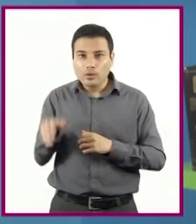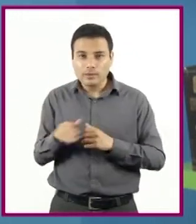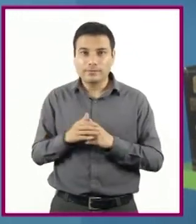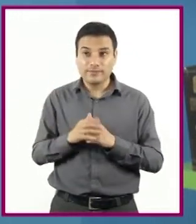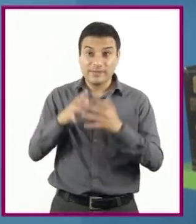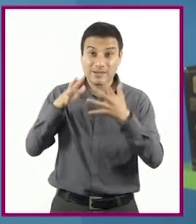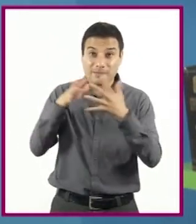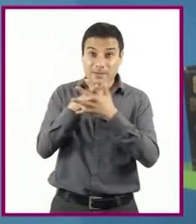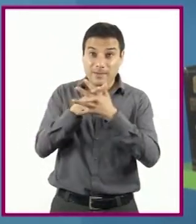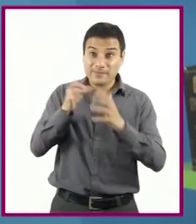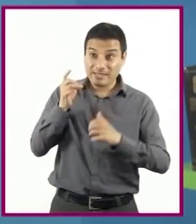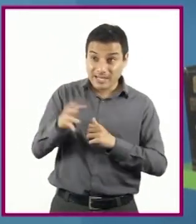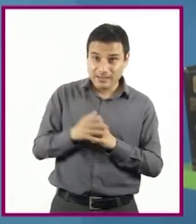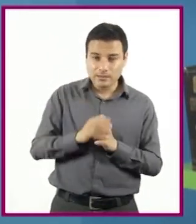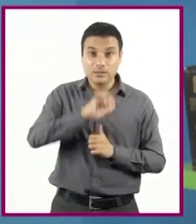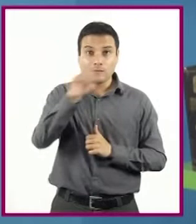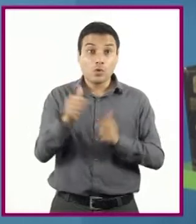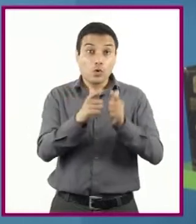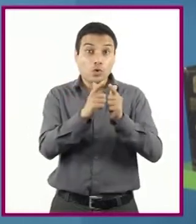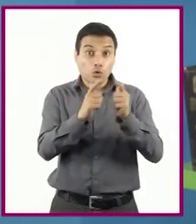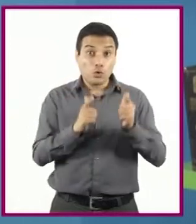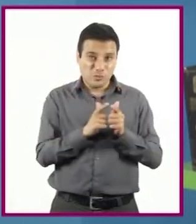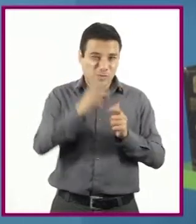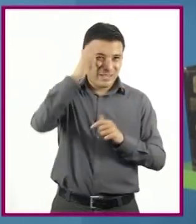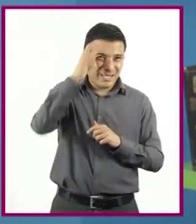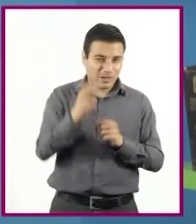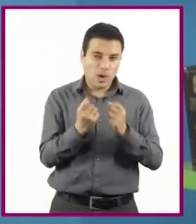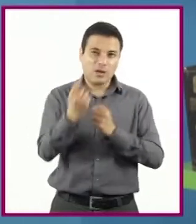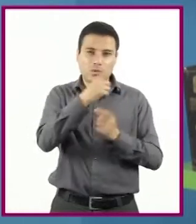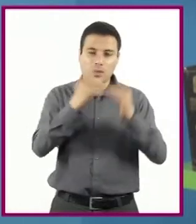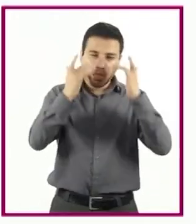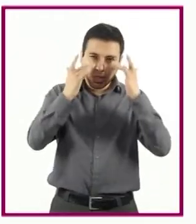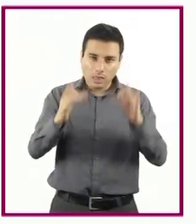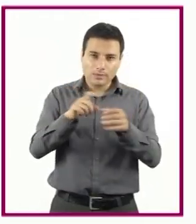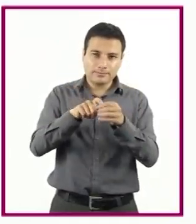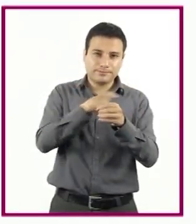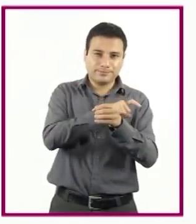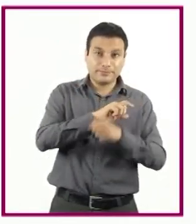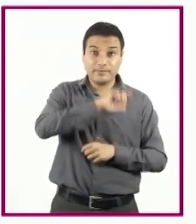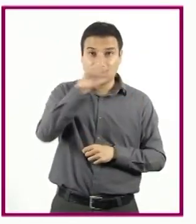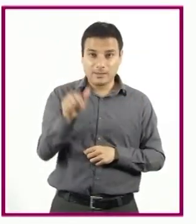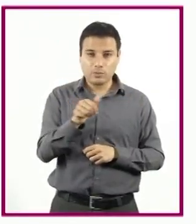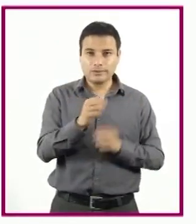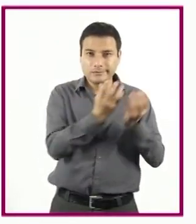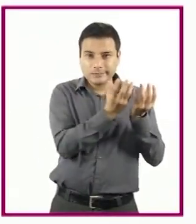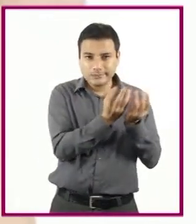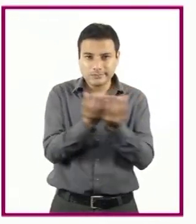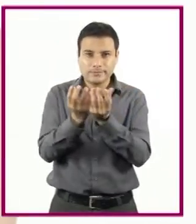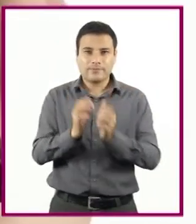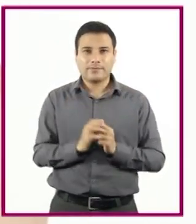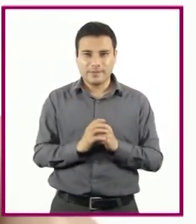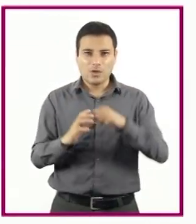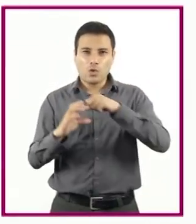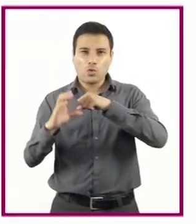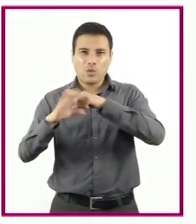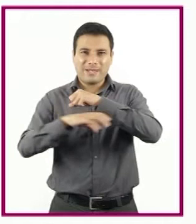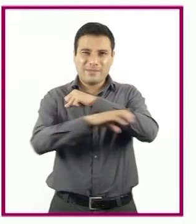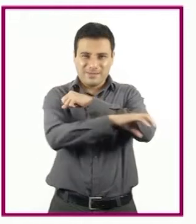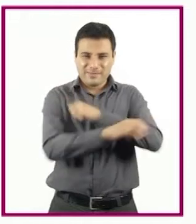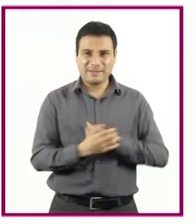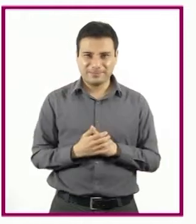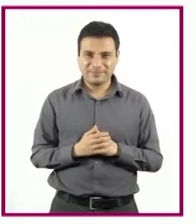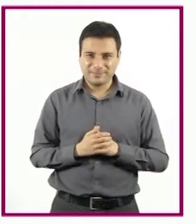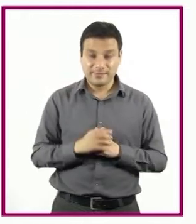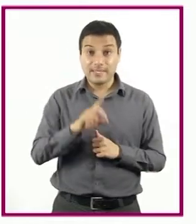número de insurgentes comenzaron a desertar. De Monte de las Cruces partieron rumbo a Coajimalpa, donde acamparon.